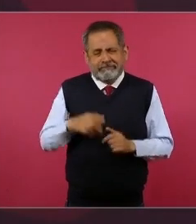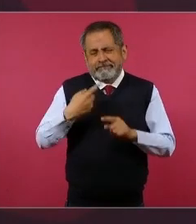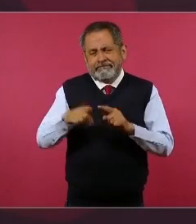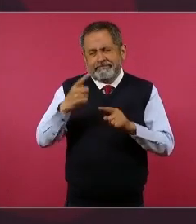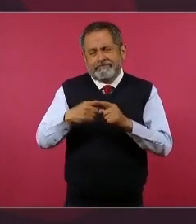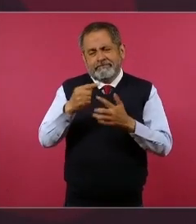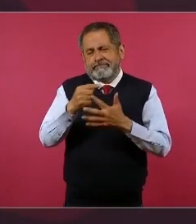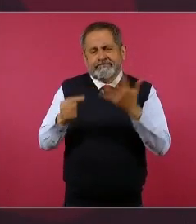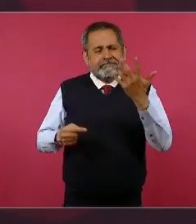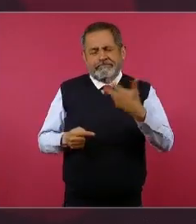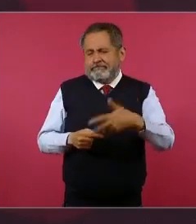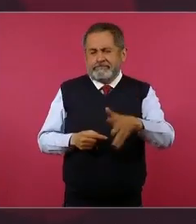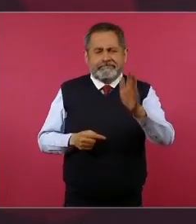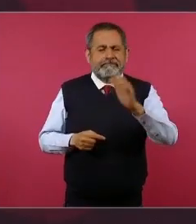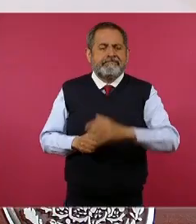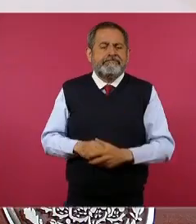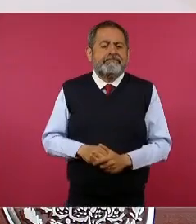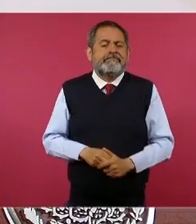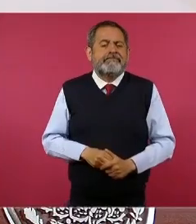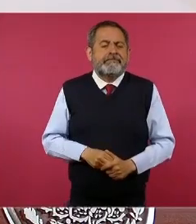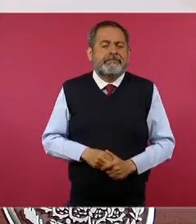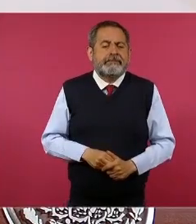etcétera, etcétera, etcétera.